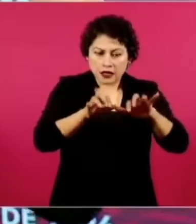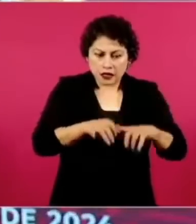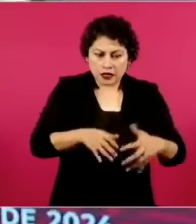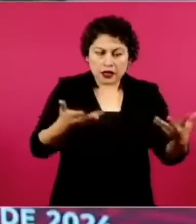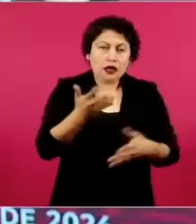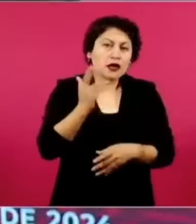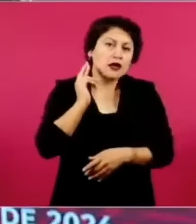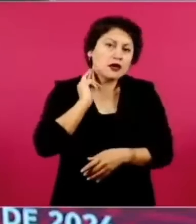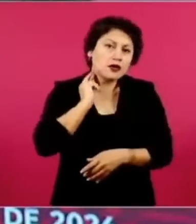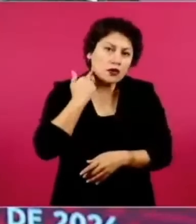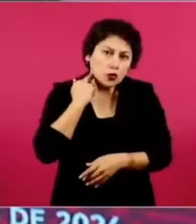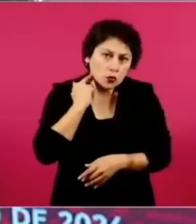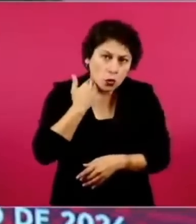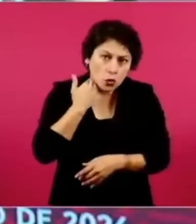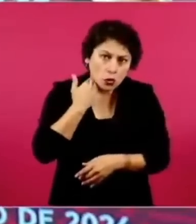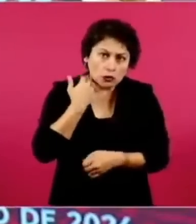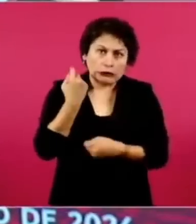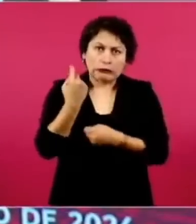se han ido apoderando